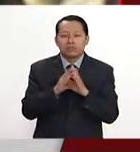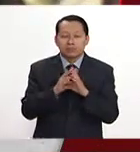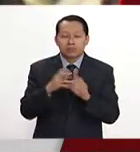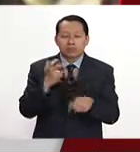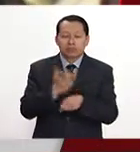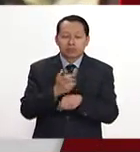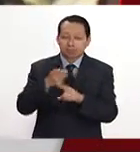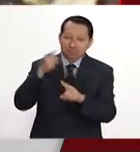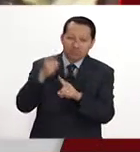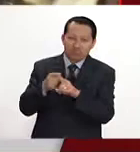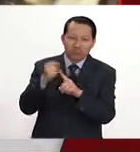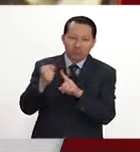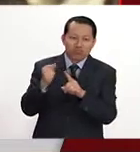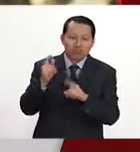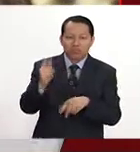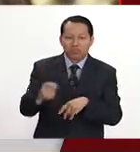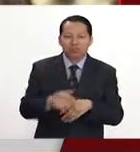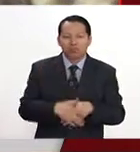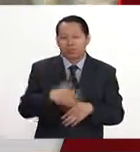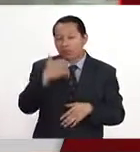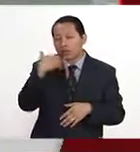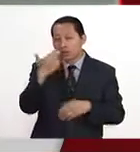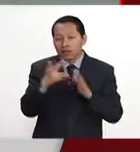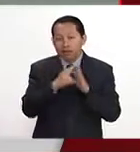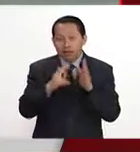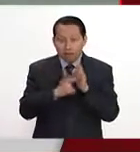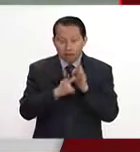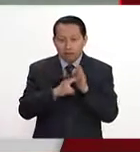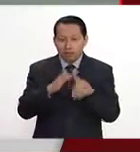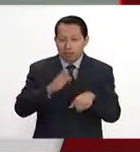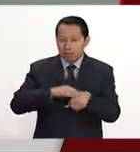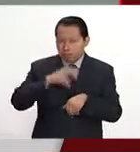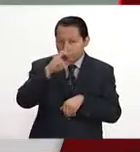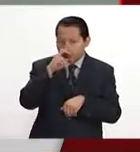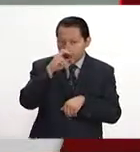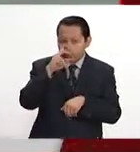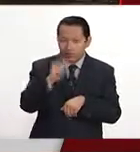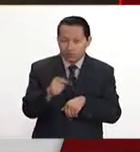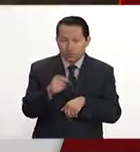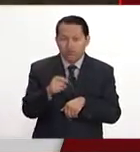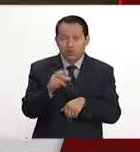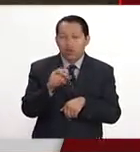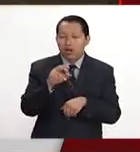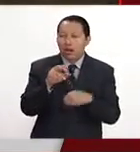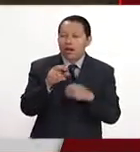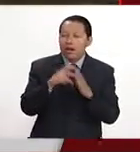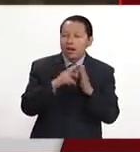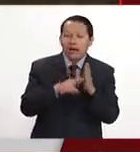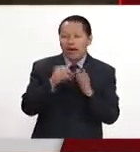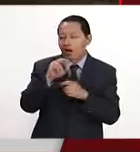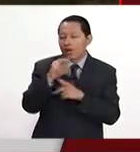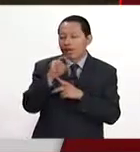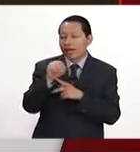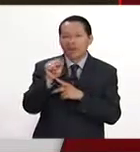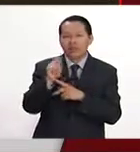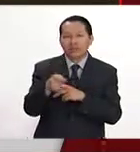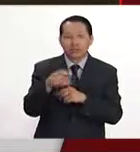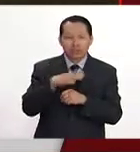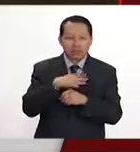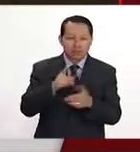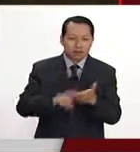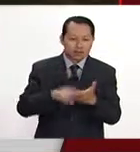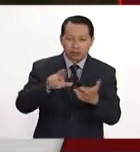Unidos insiste mucho es que quiere que las reglas de origen sean más estrictas. Las reglas de origen es el porcentaje de